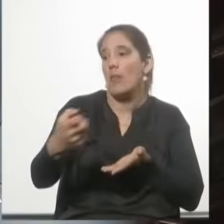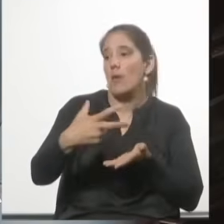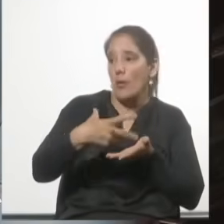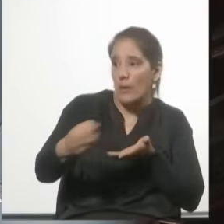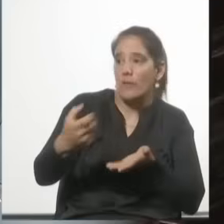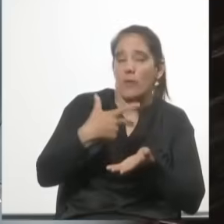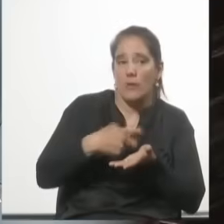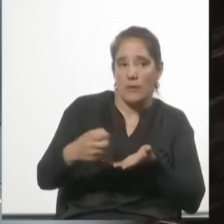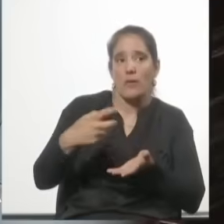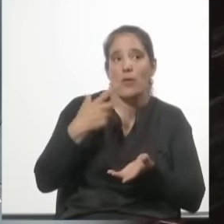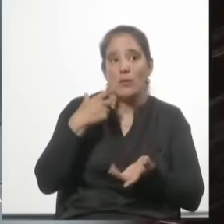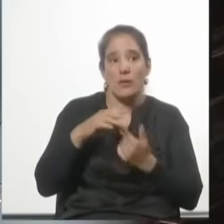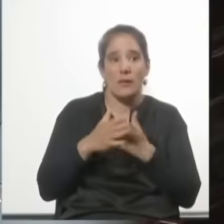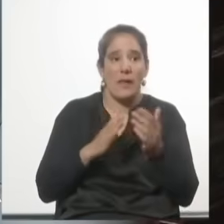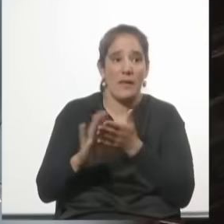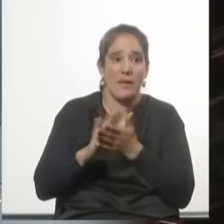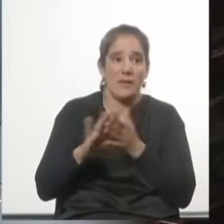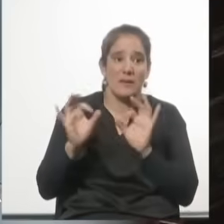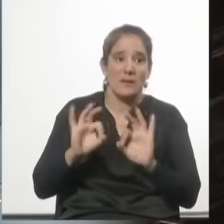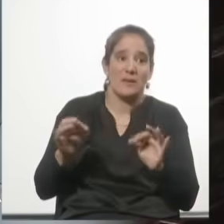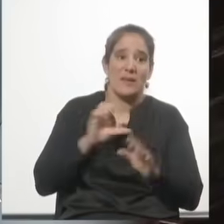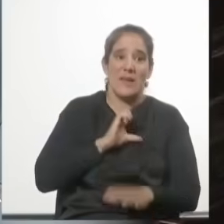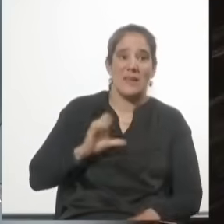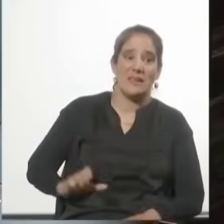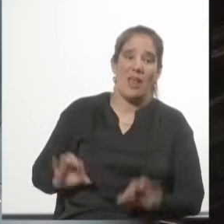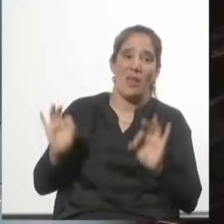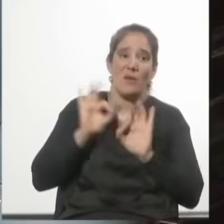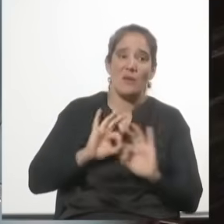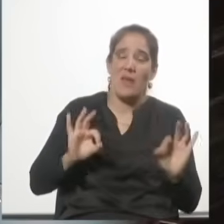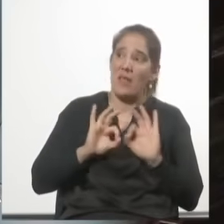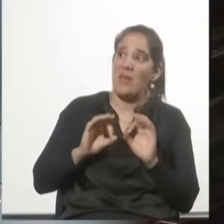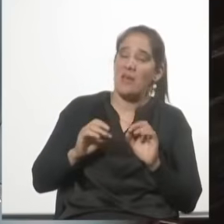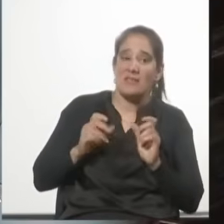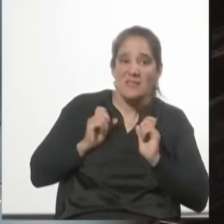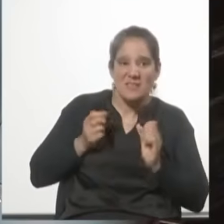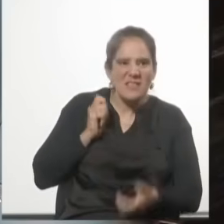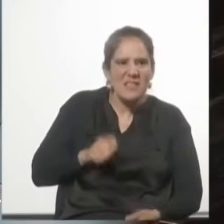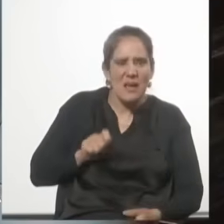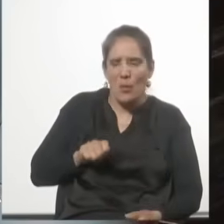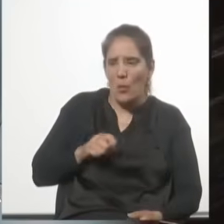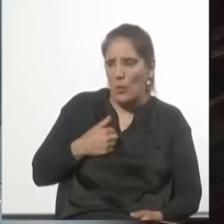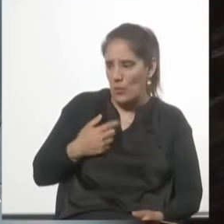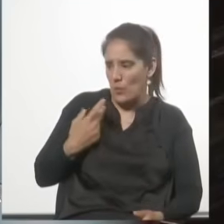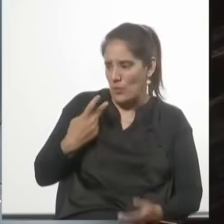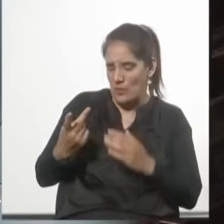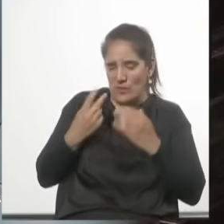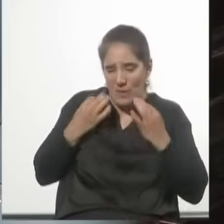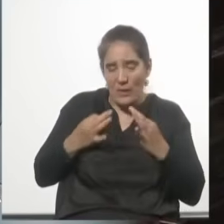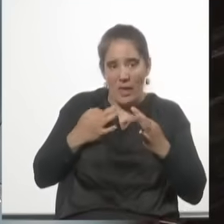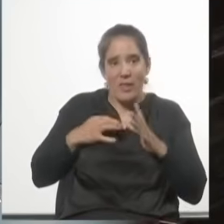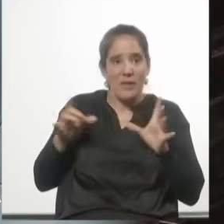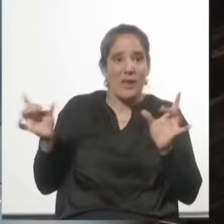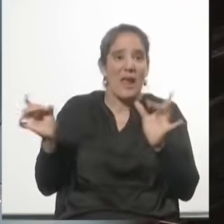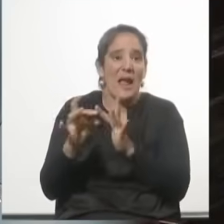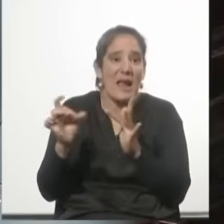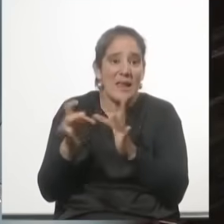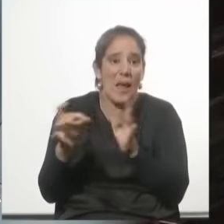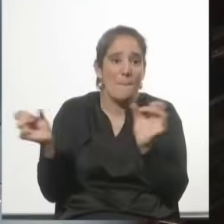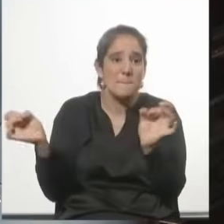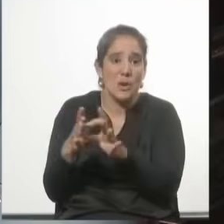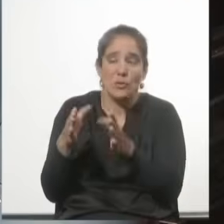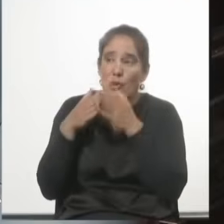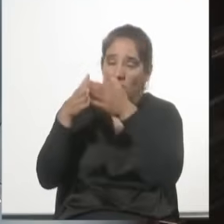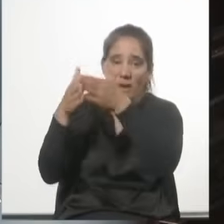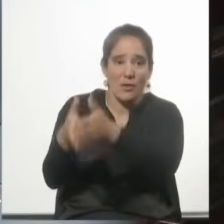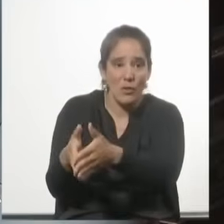sociedad de clasificación sin tener por parte del Estado ninguna certeza de calidad final de los barcos. Todos